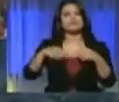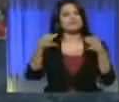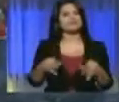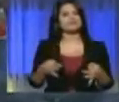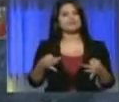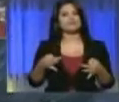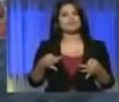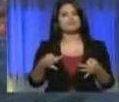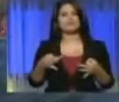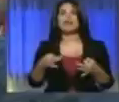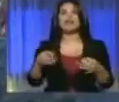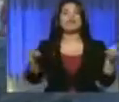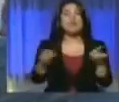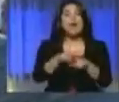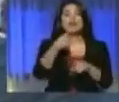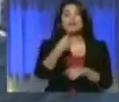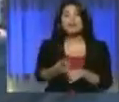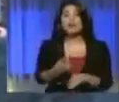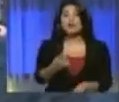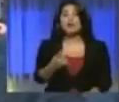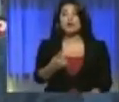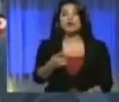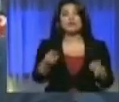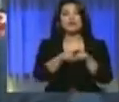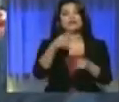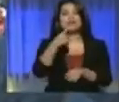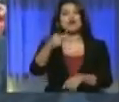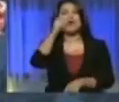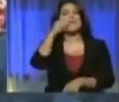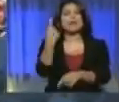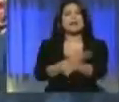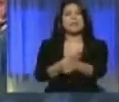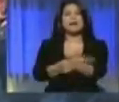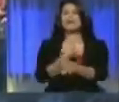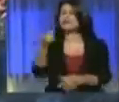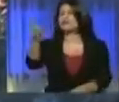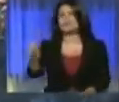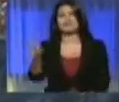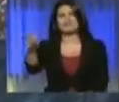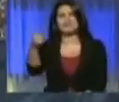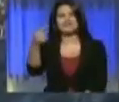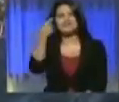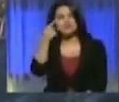multidimensional, como dijo nuestro hermano chino. Una fuerza